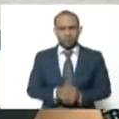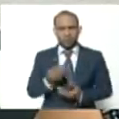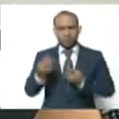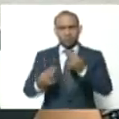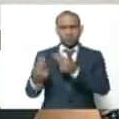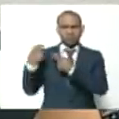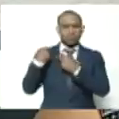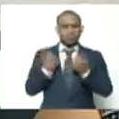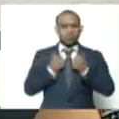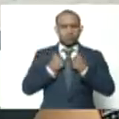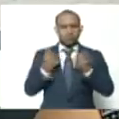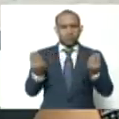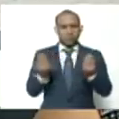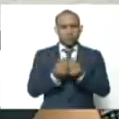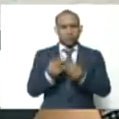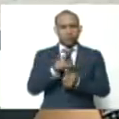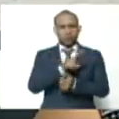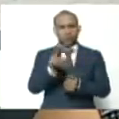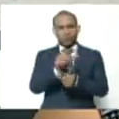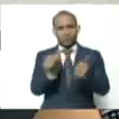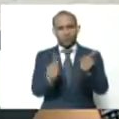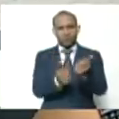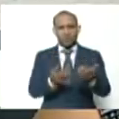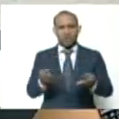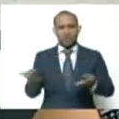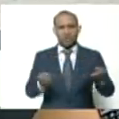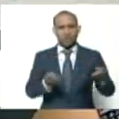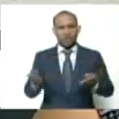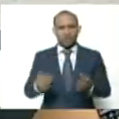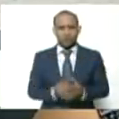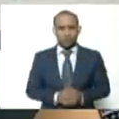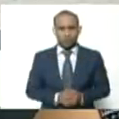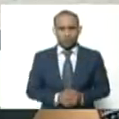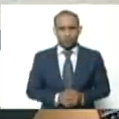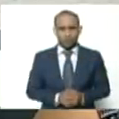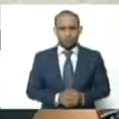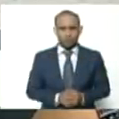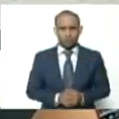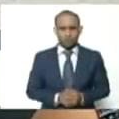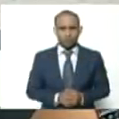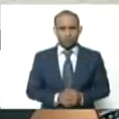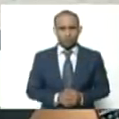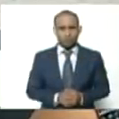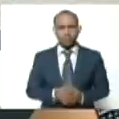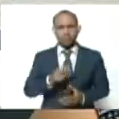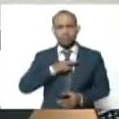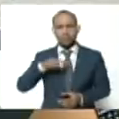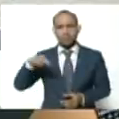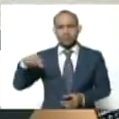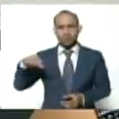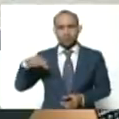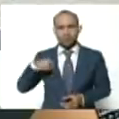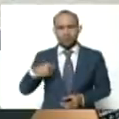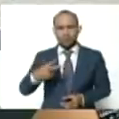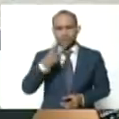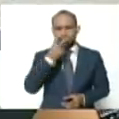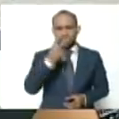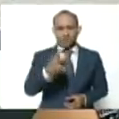en conjunto con la Vicepresidencia de Servicio, el general en jefe Reverol Torres, hemos estado visitando